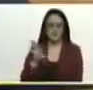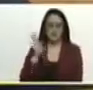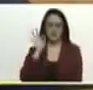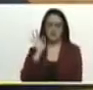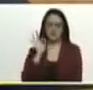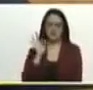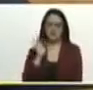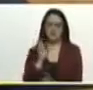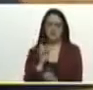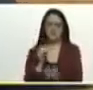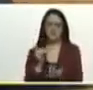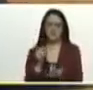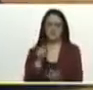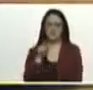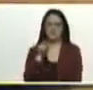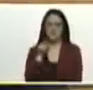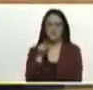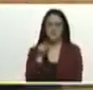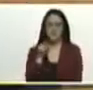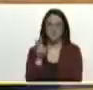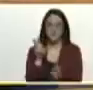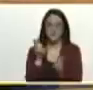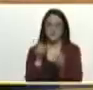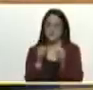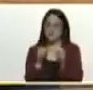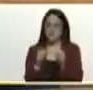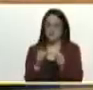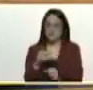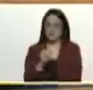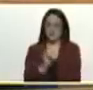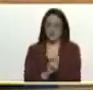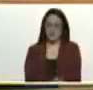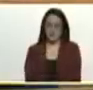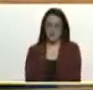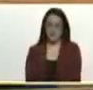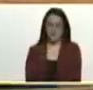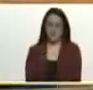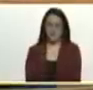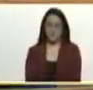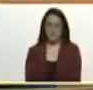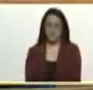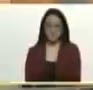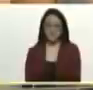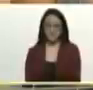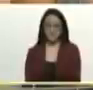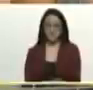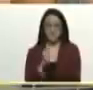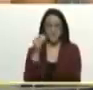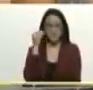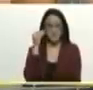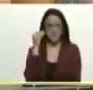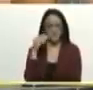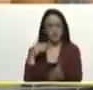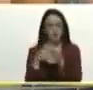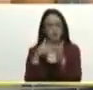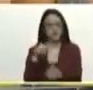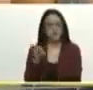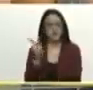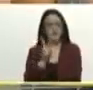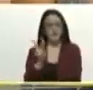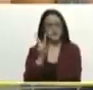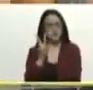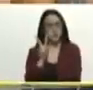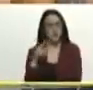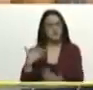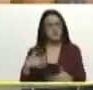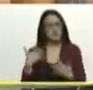ese prejuicio sigue existiendo. El prejuicio contra Venezuela es muy